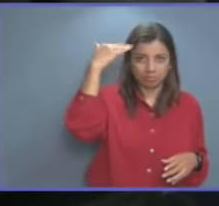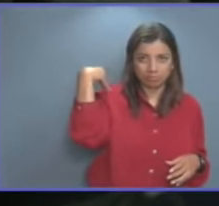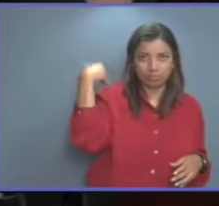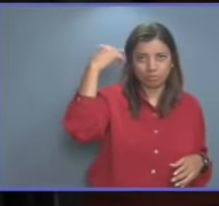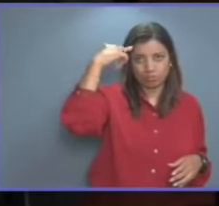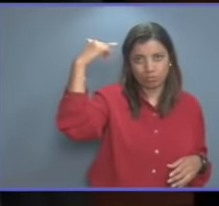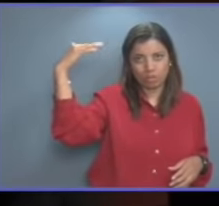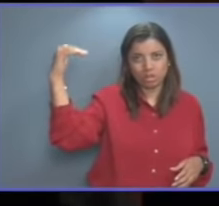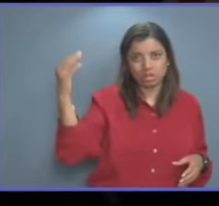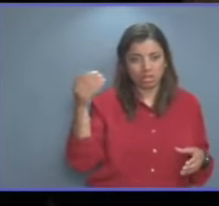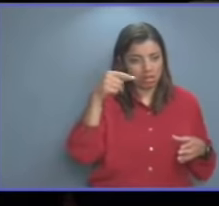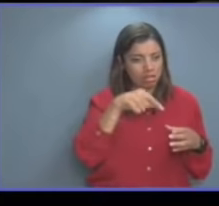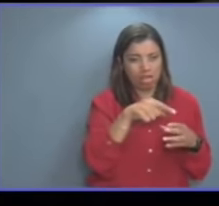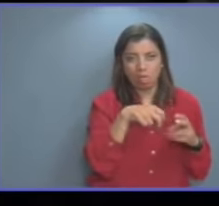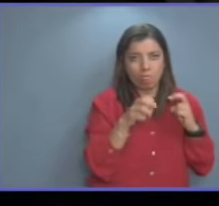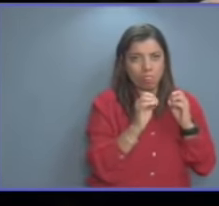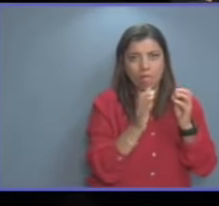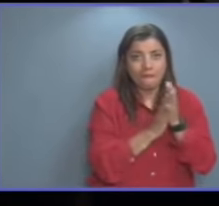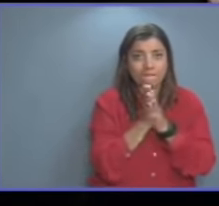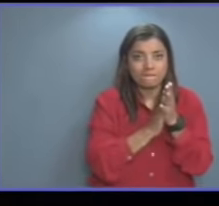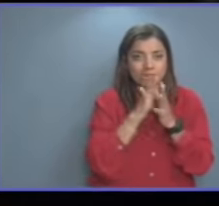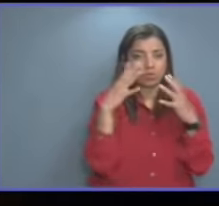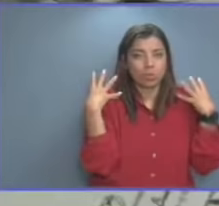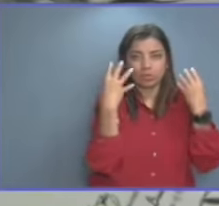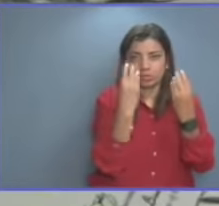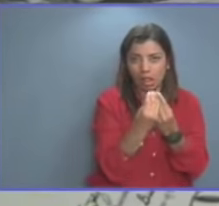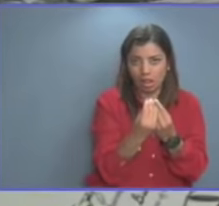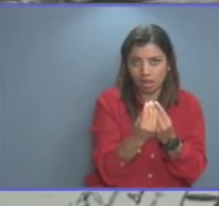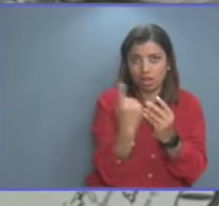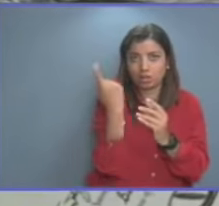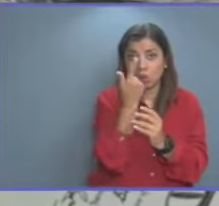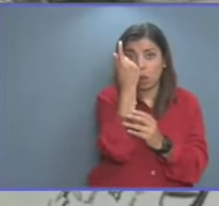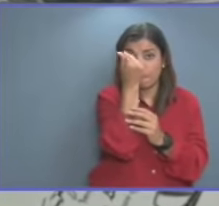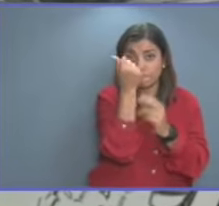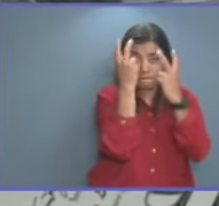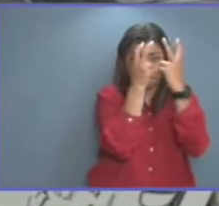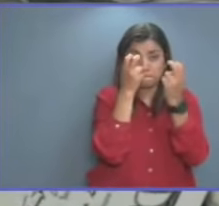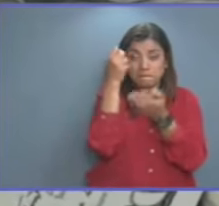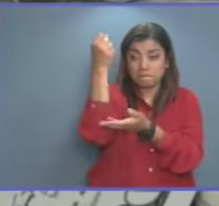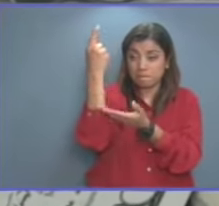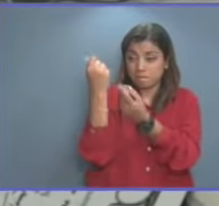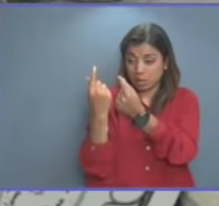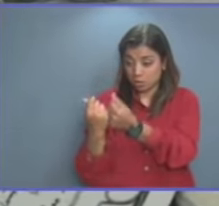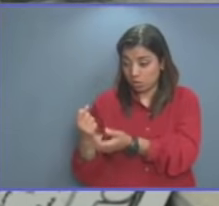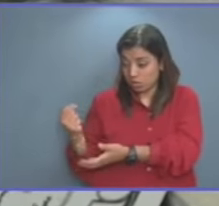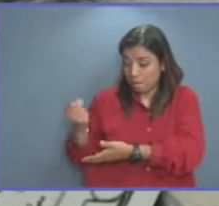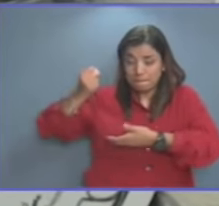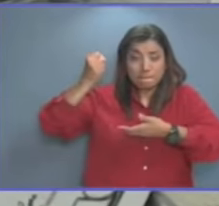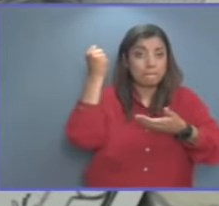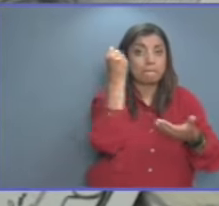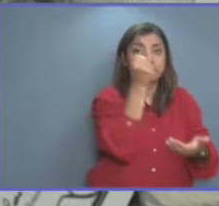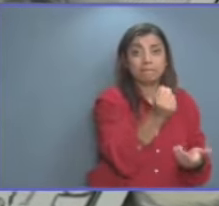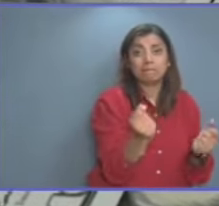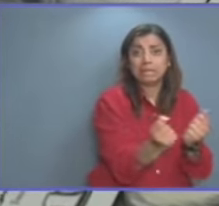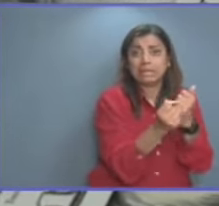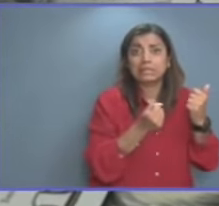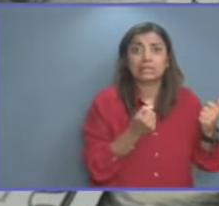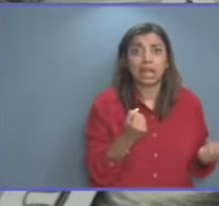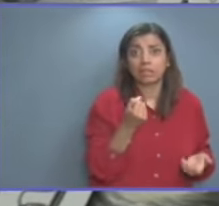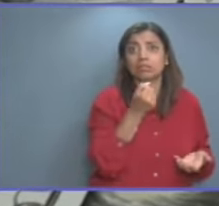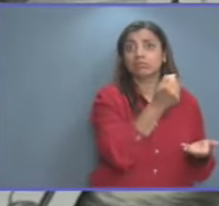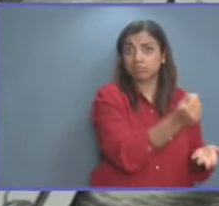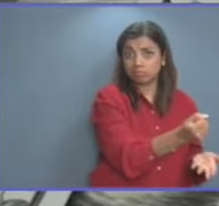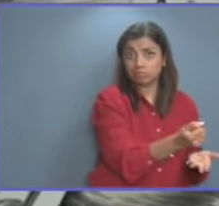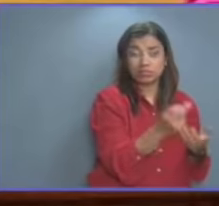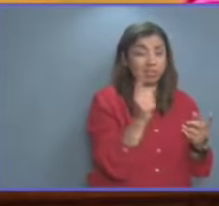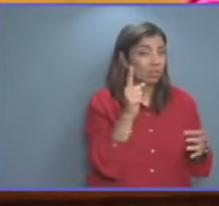cumplían ningún fin social pero sí recibían billonarios montos del presupuesto de la nación fondos que habían sido asignados